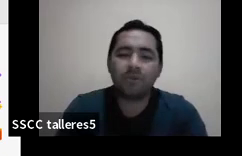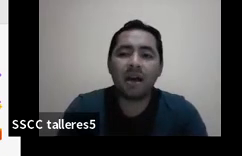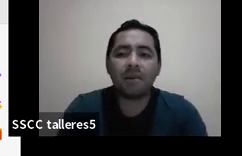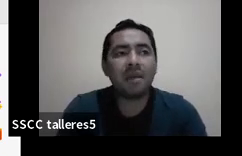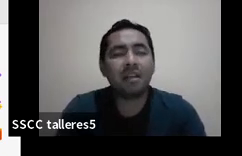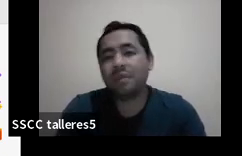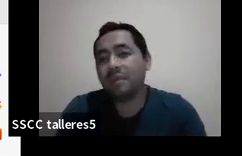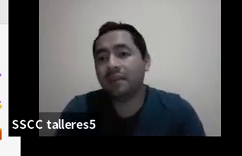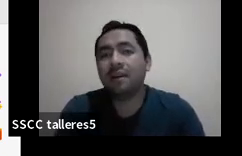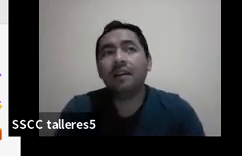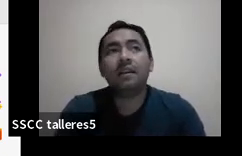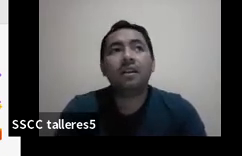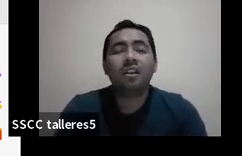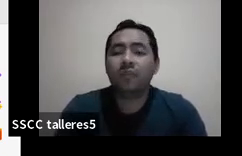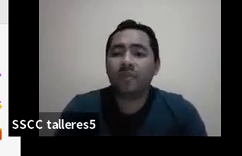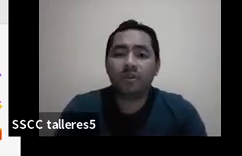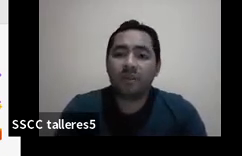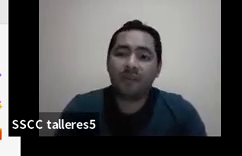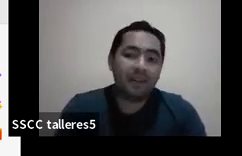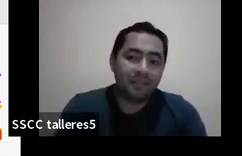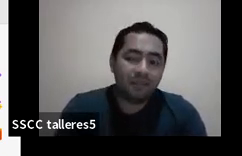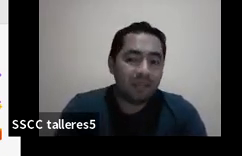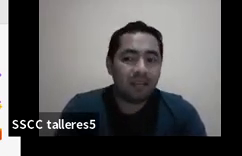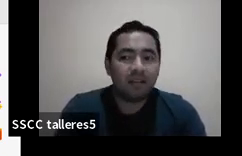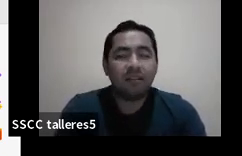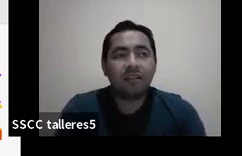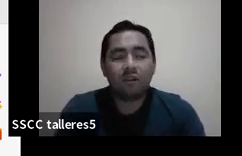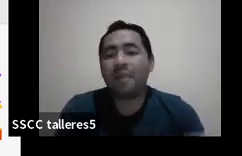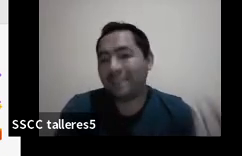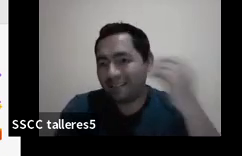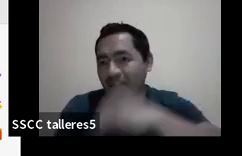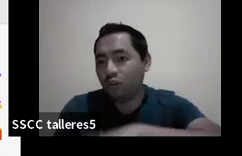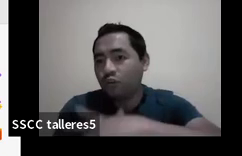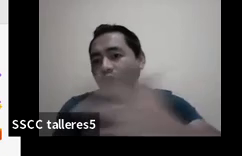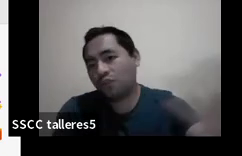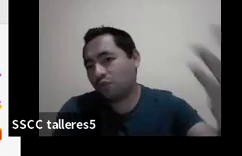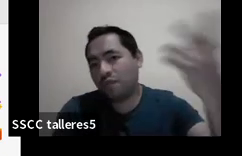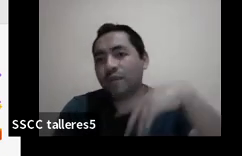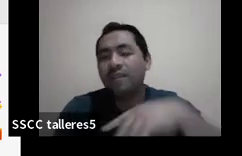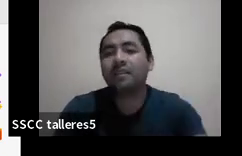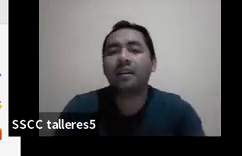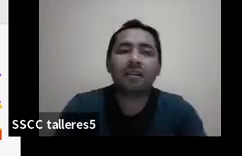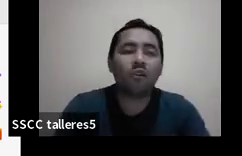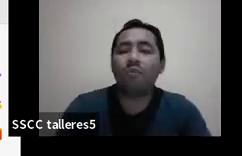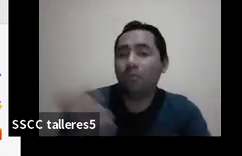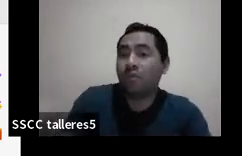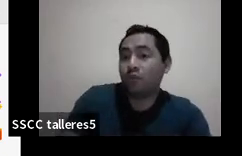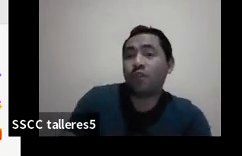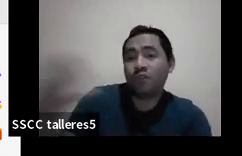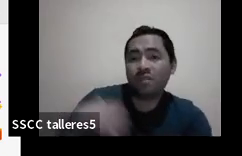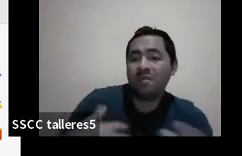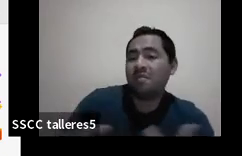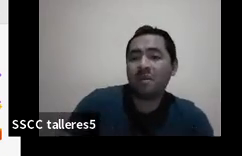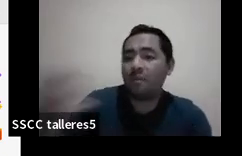podido observar, ver, experimentar, información que padres de familia o padres de niños sordos me comentan, o los